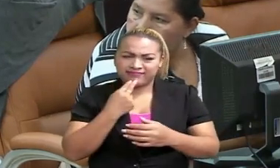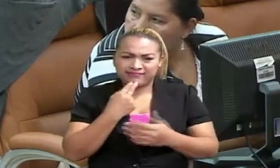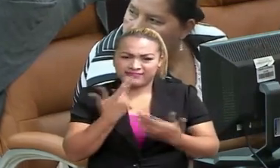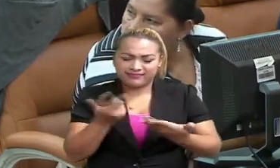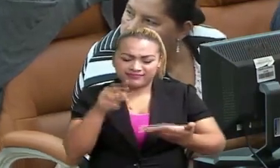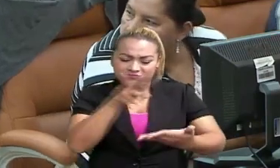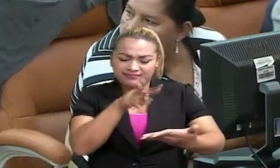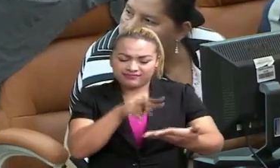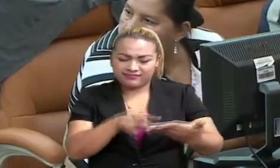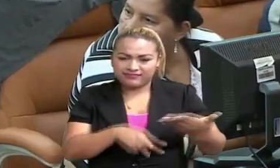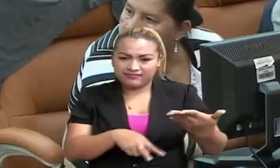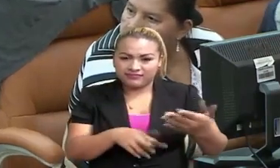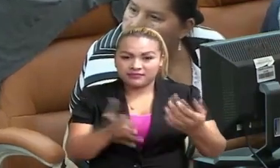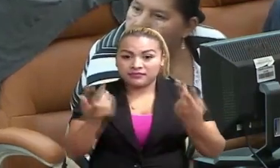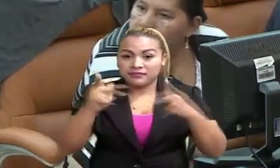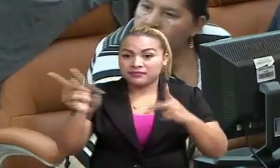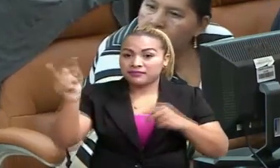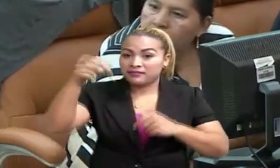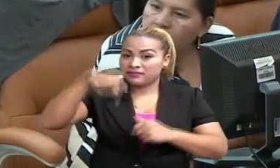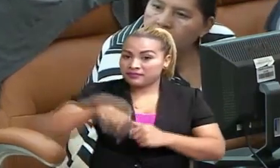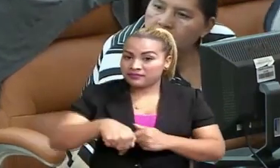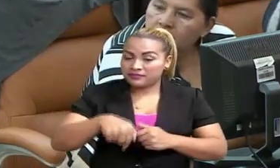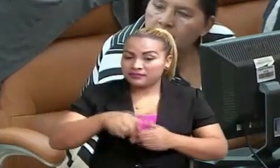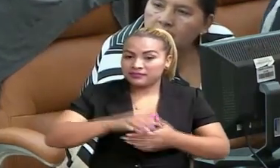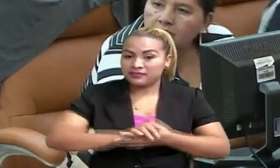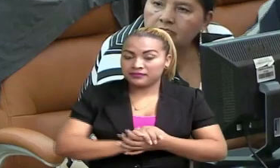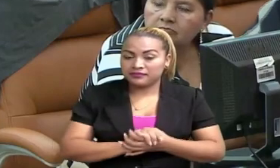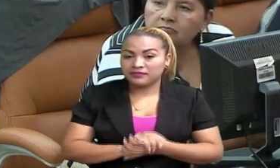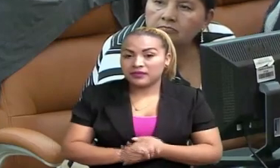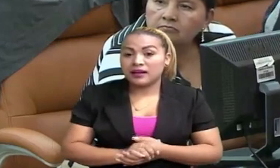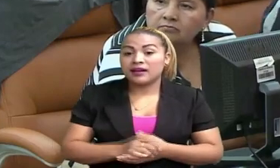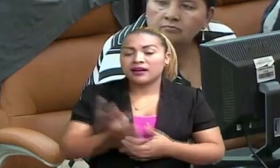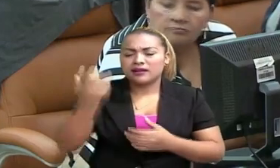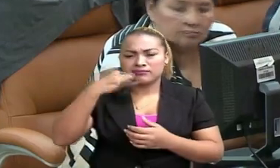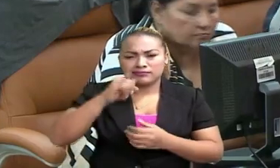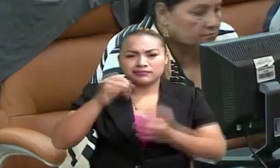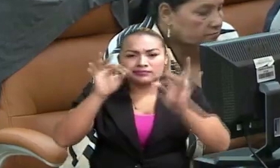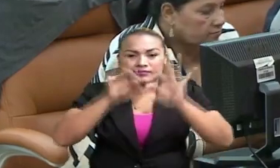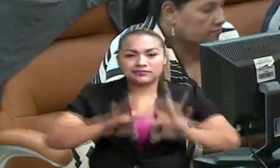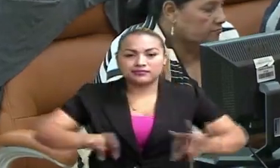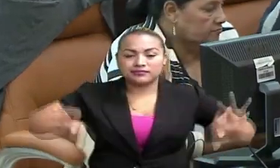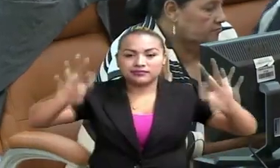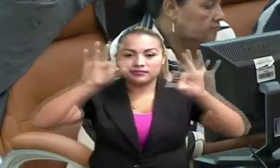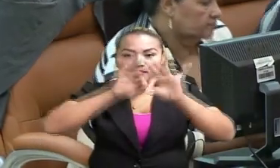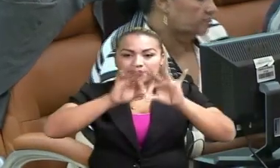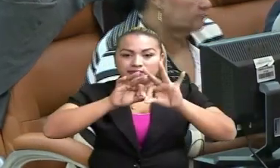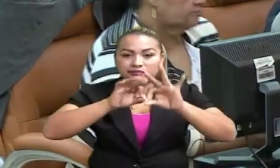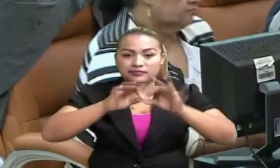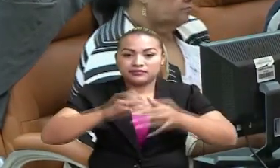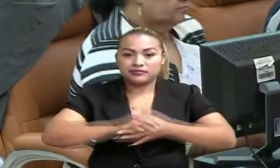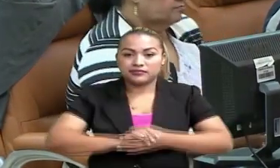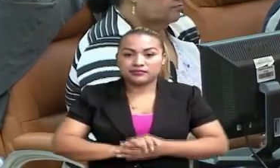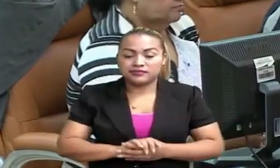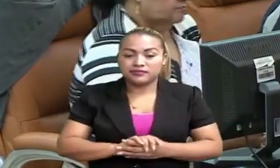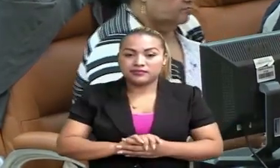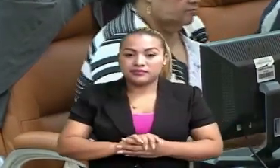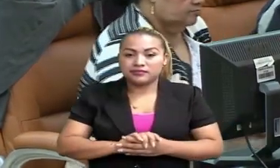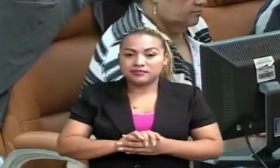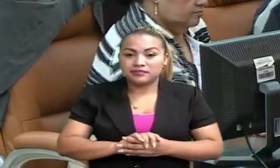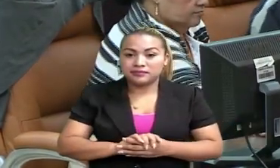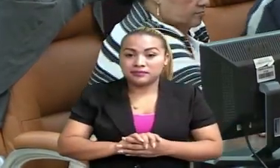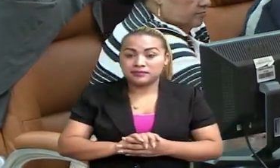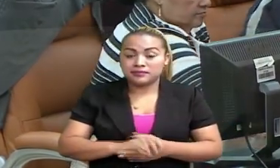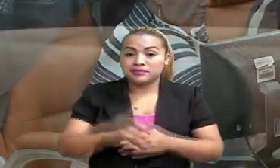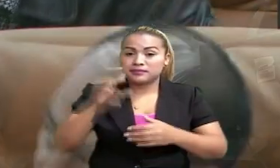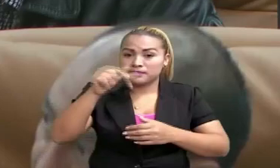refiriendo. Y ahora, lo que sí es importante, de fondo, sobre este tema, para